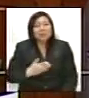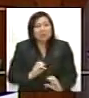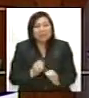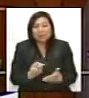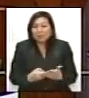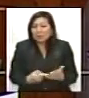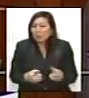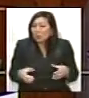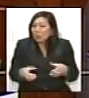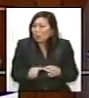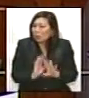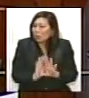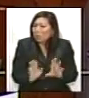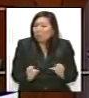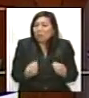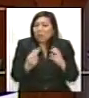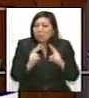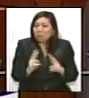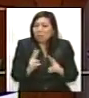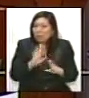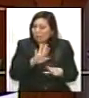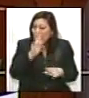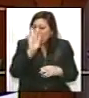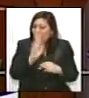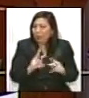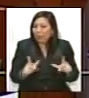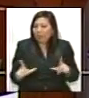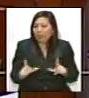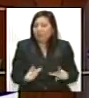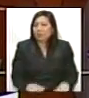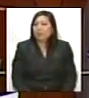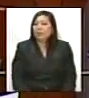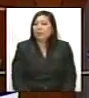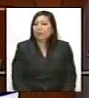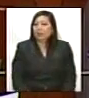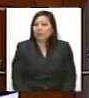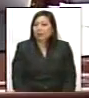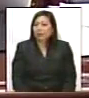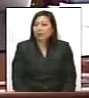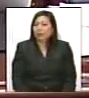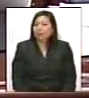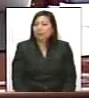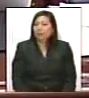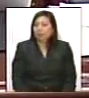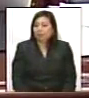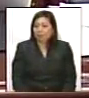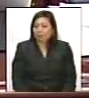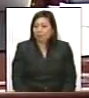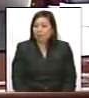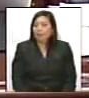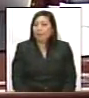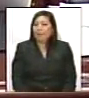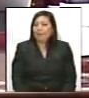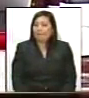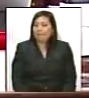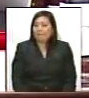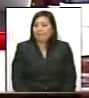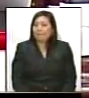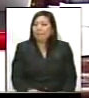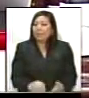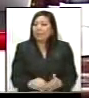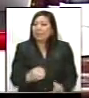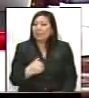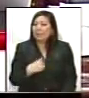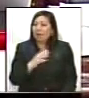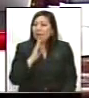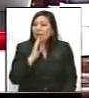que va a pasar una comisión porque lo que ha visto todo el país por televisión ha sido claro presidenta es justamente la invocación que se ha